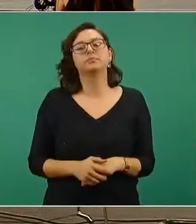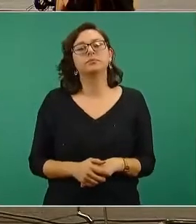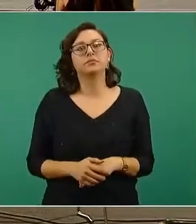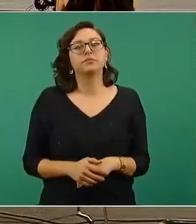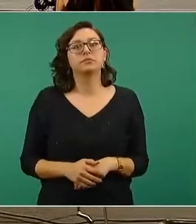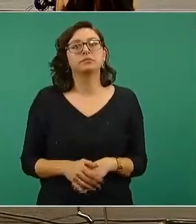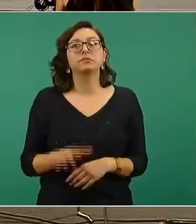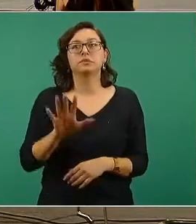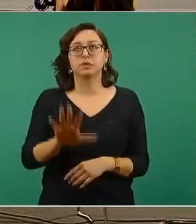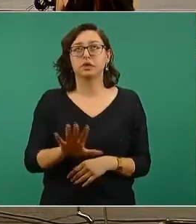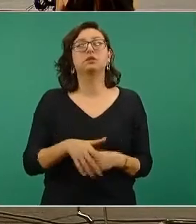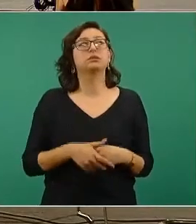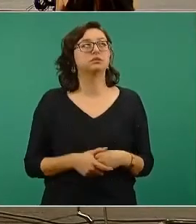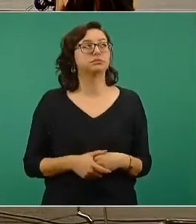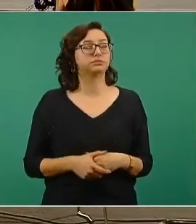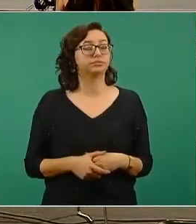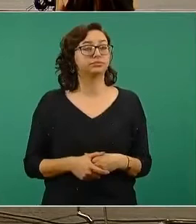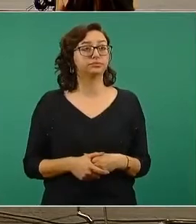las